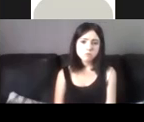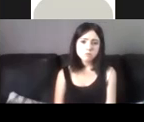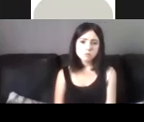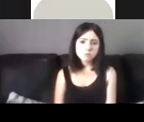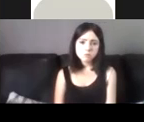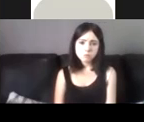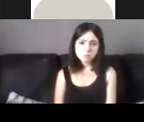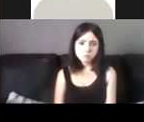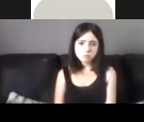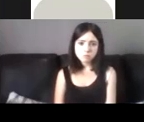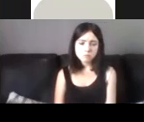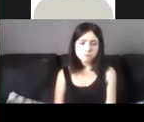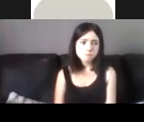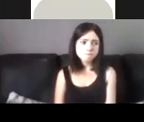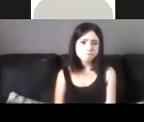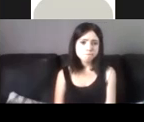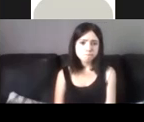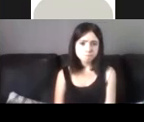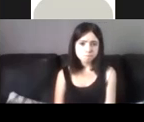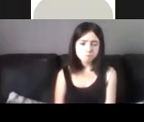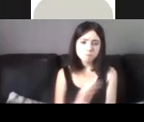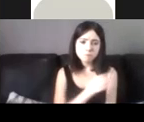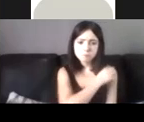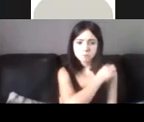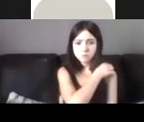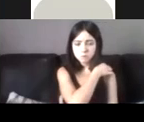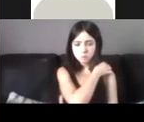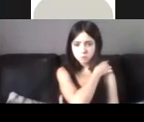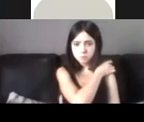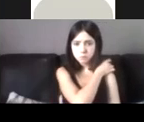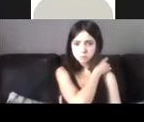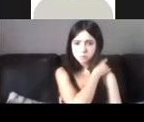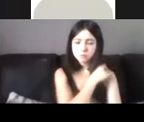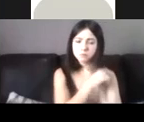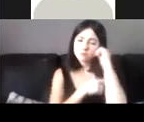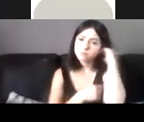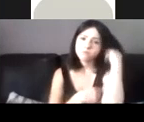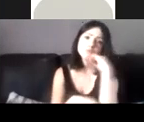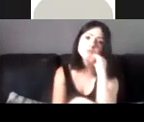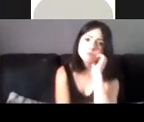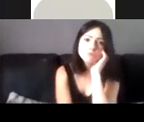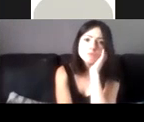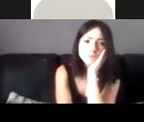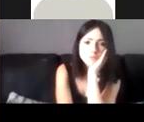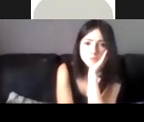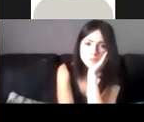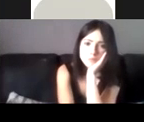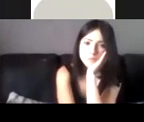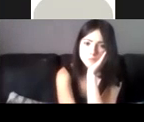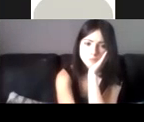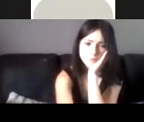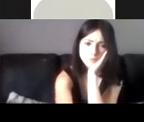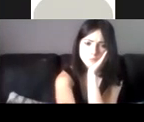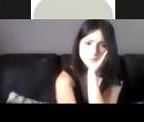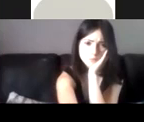lo no lingüístico, que es la imagen, el recurso icónico. Como por ejemplo, cierto, vamos a ver aquí el